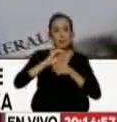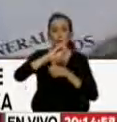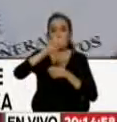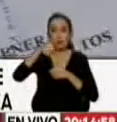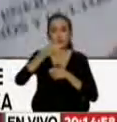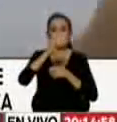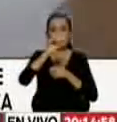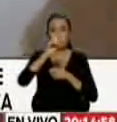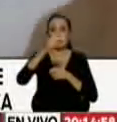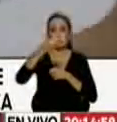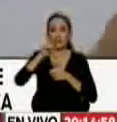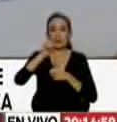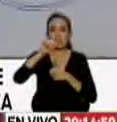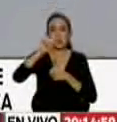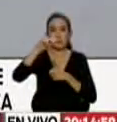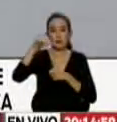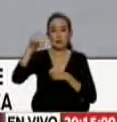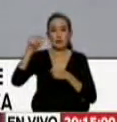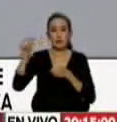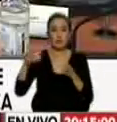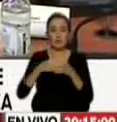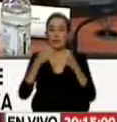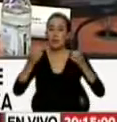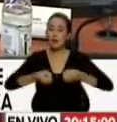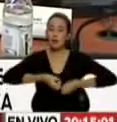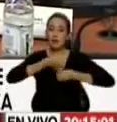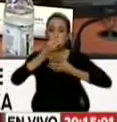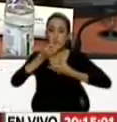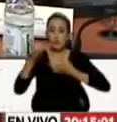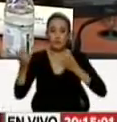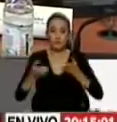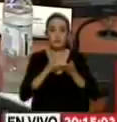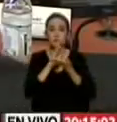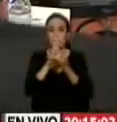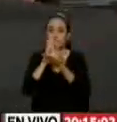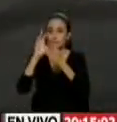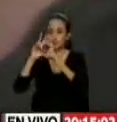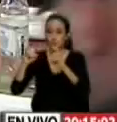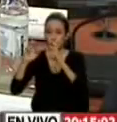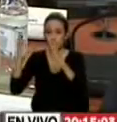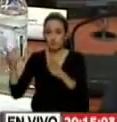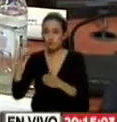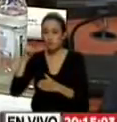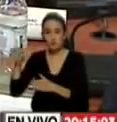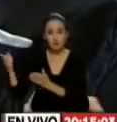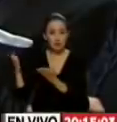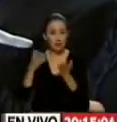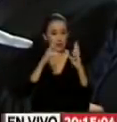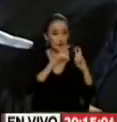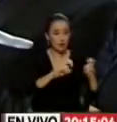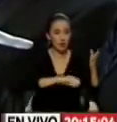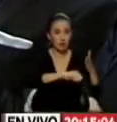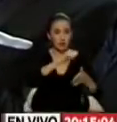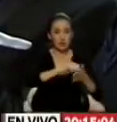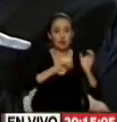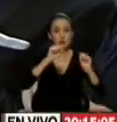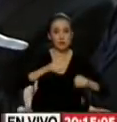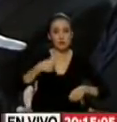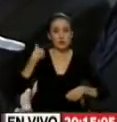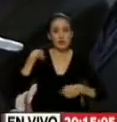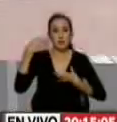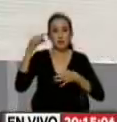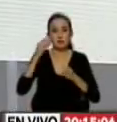sí existió el tercer producto o informe final del perito Roberto Maesa, contratado para investigar el asesinato. Valeria Villarroel,